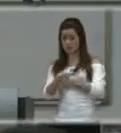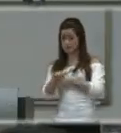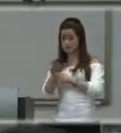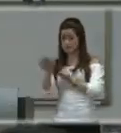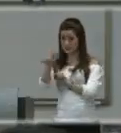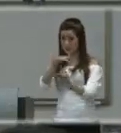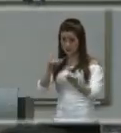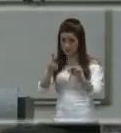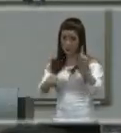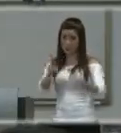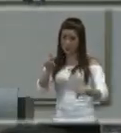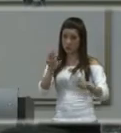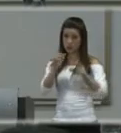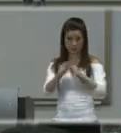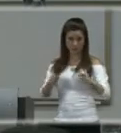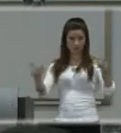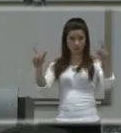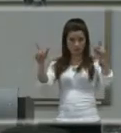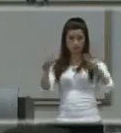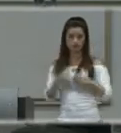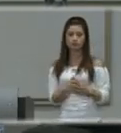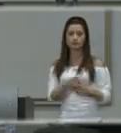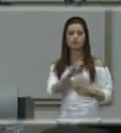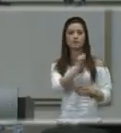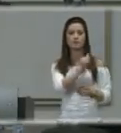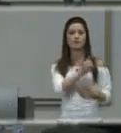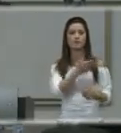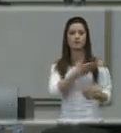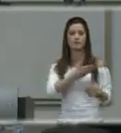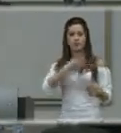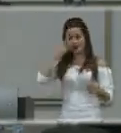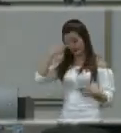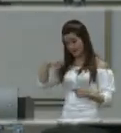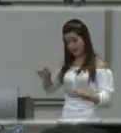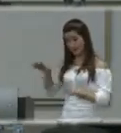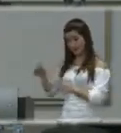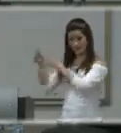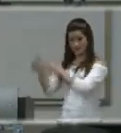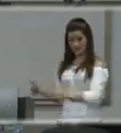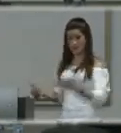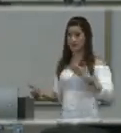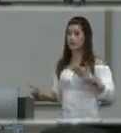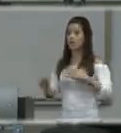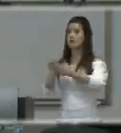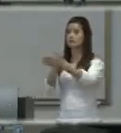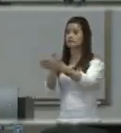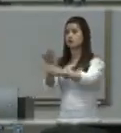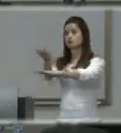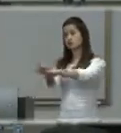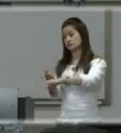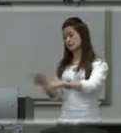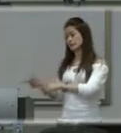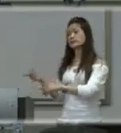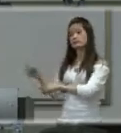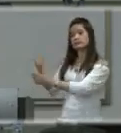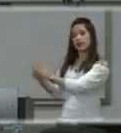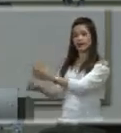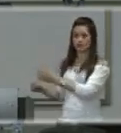por la Corte Constitucional, es que la madre es quien solicita el aborto y no la mujer. Entonces, las organizaciones prestadoras de